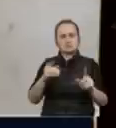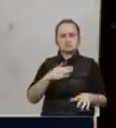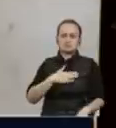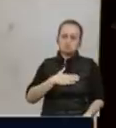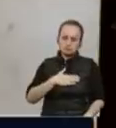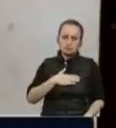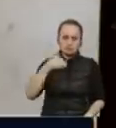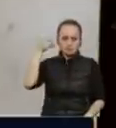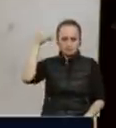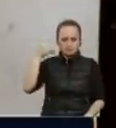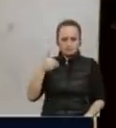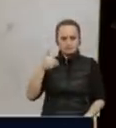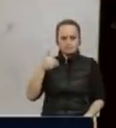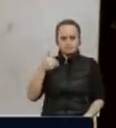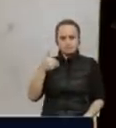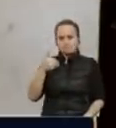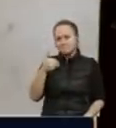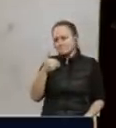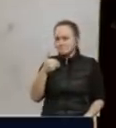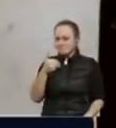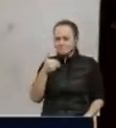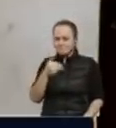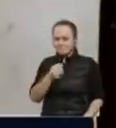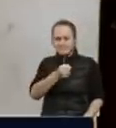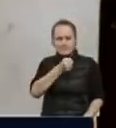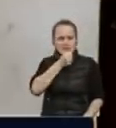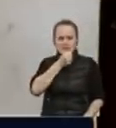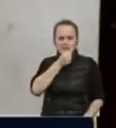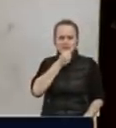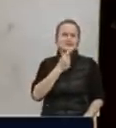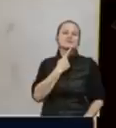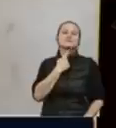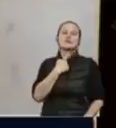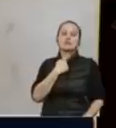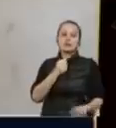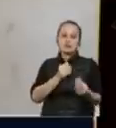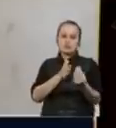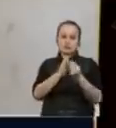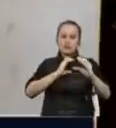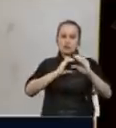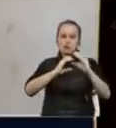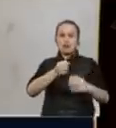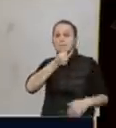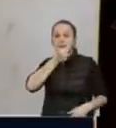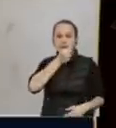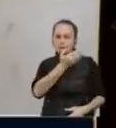bien escurridizo, y lo saben los medios de comunicación.